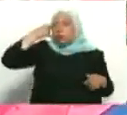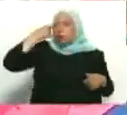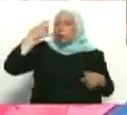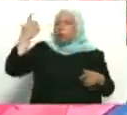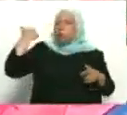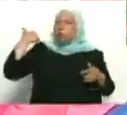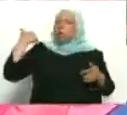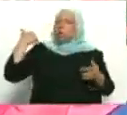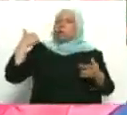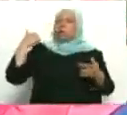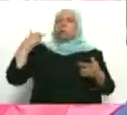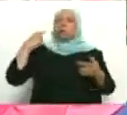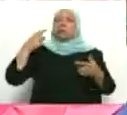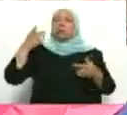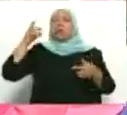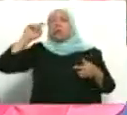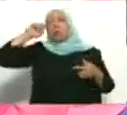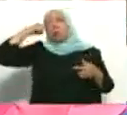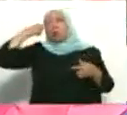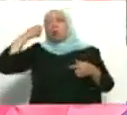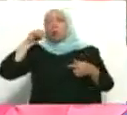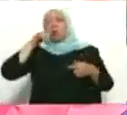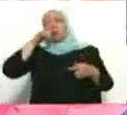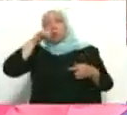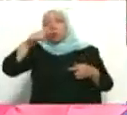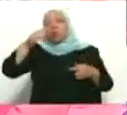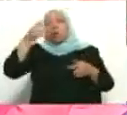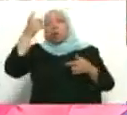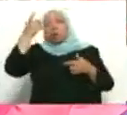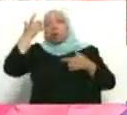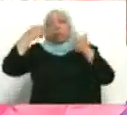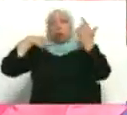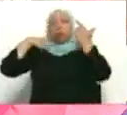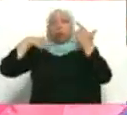están sacando del baúl de los recuerdos los insultos contra el chavismo.